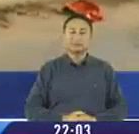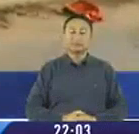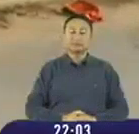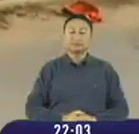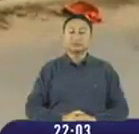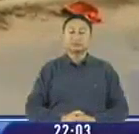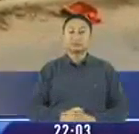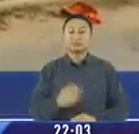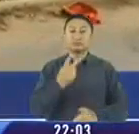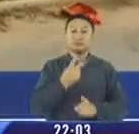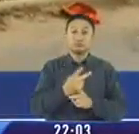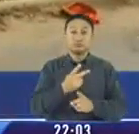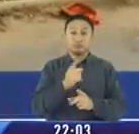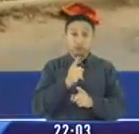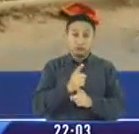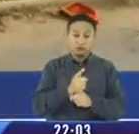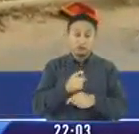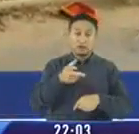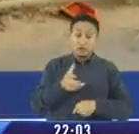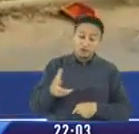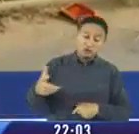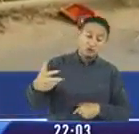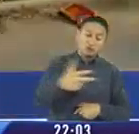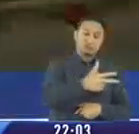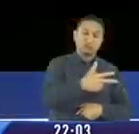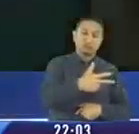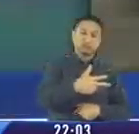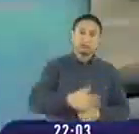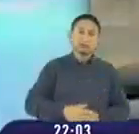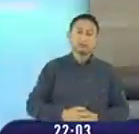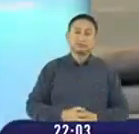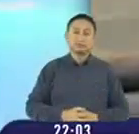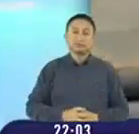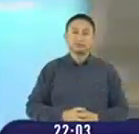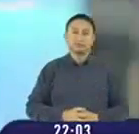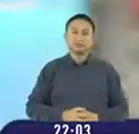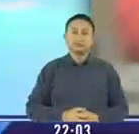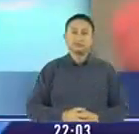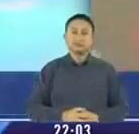se viró y se metió por aquí y se metió donde los canales.